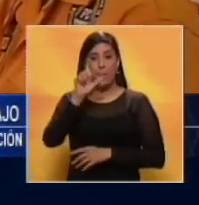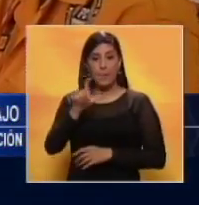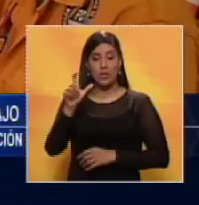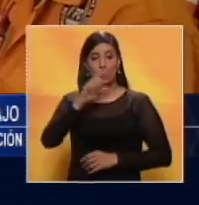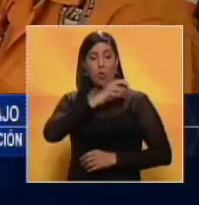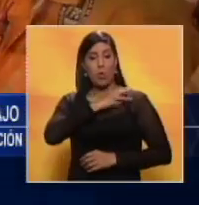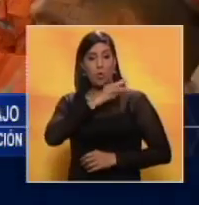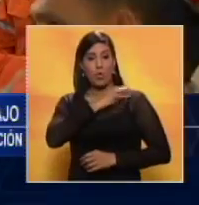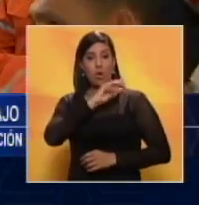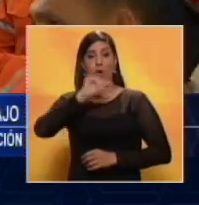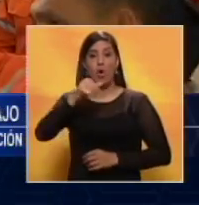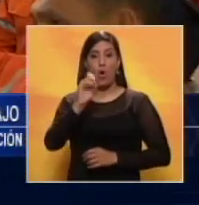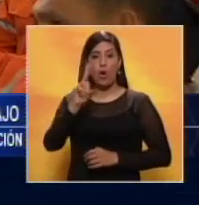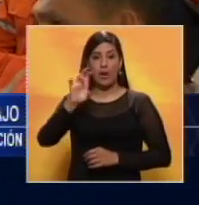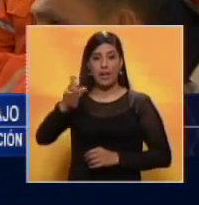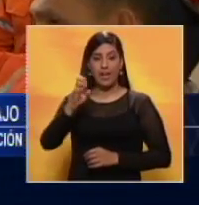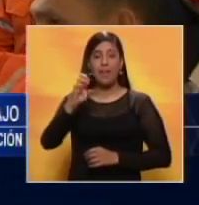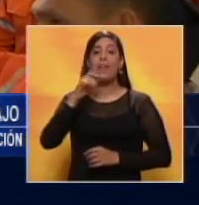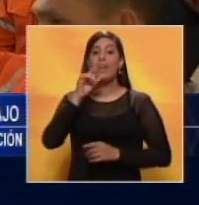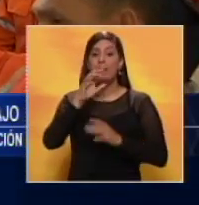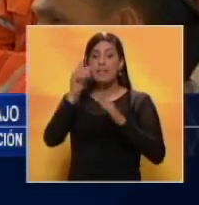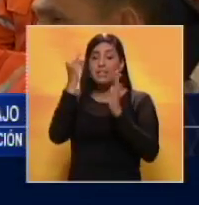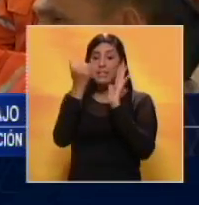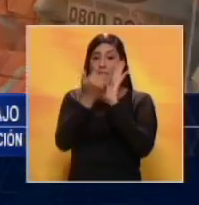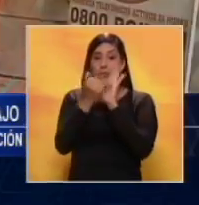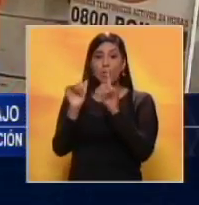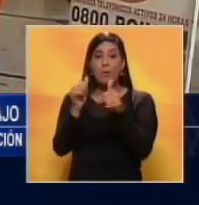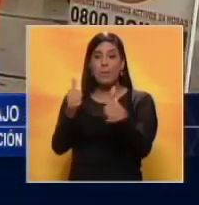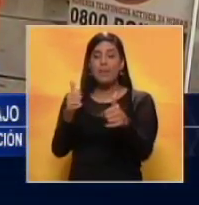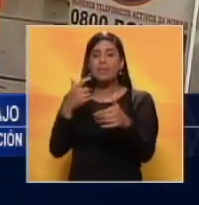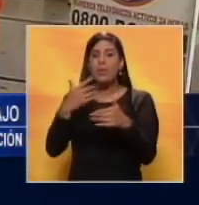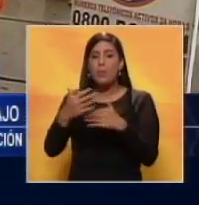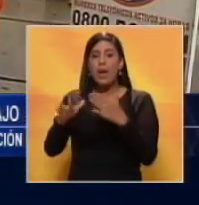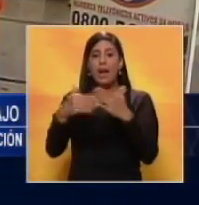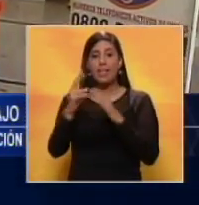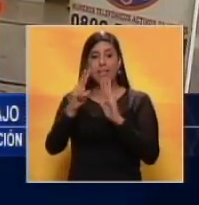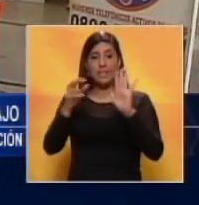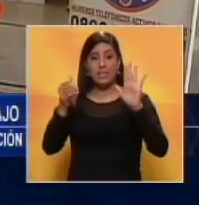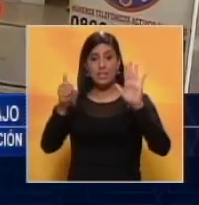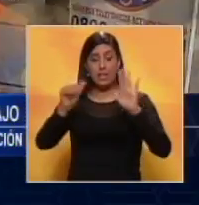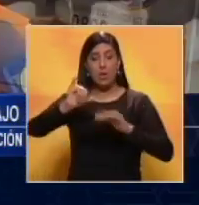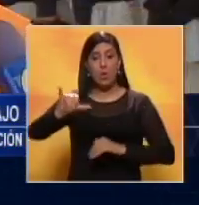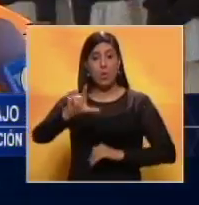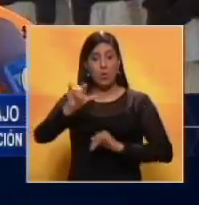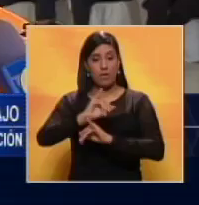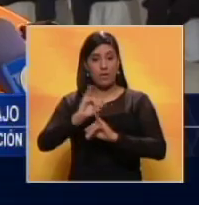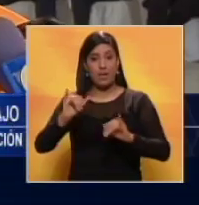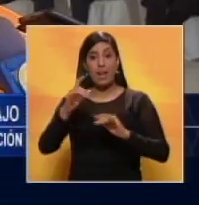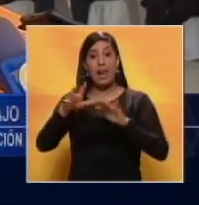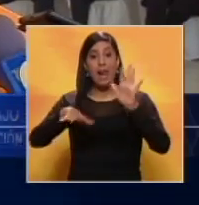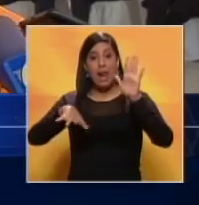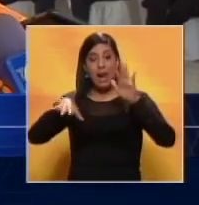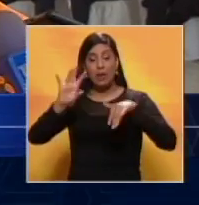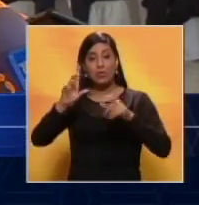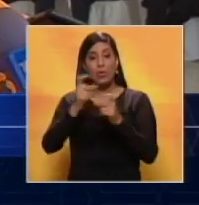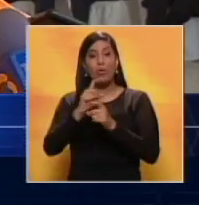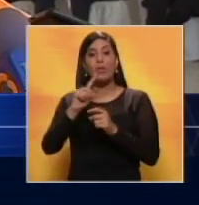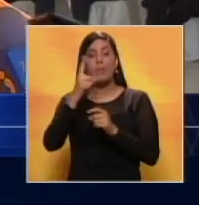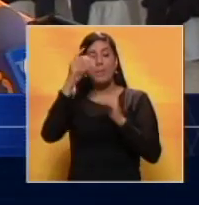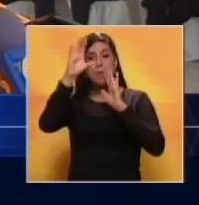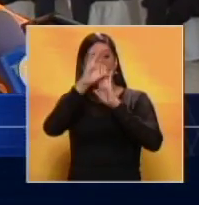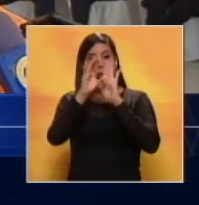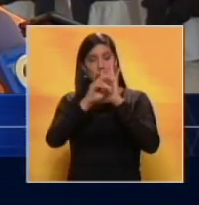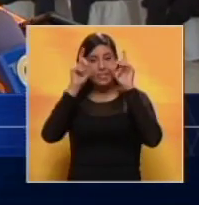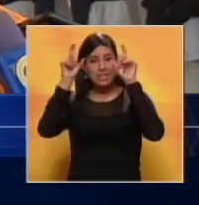el coronel Jorge Galindo, anunció que las inscripciones se contemplarán hasta el 26 de julio. El 14 de agosto debe comenzar el primer curso